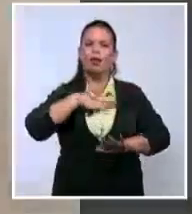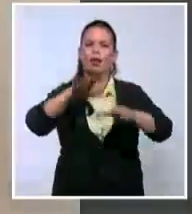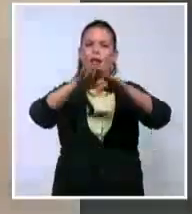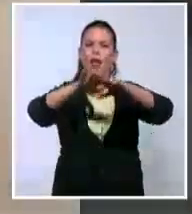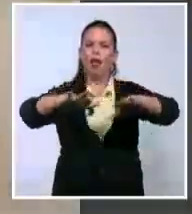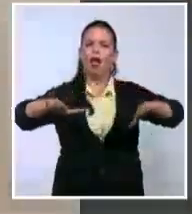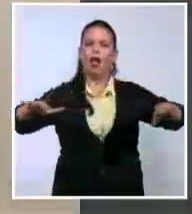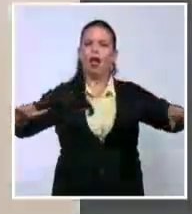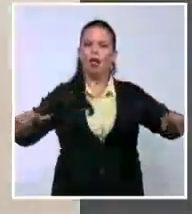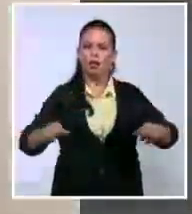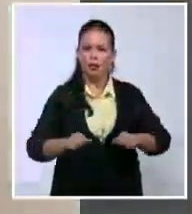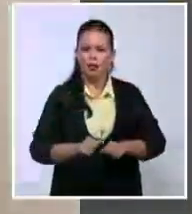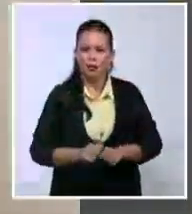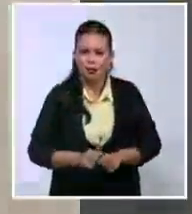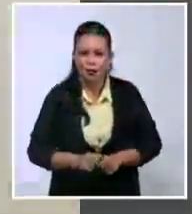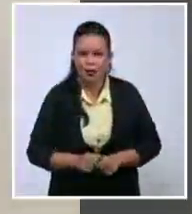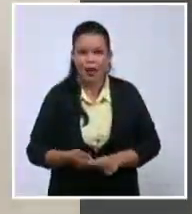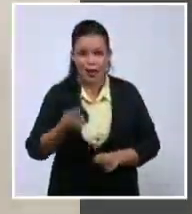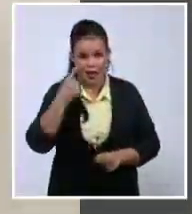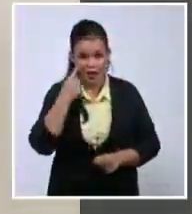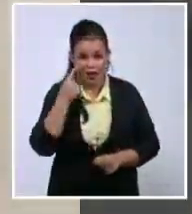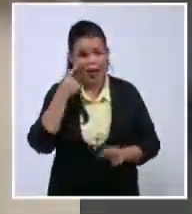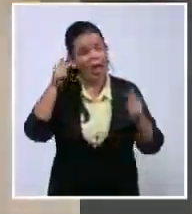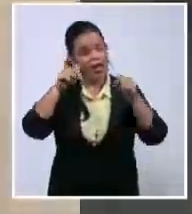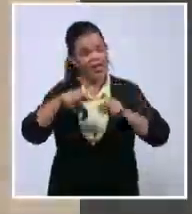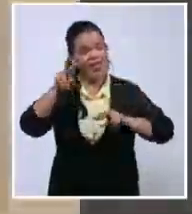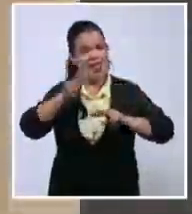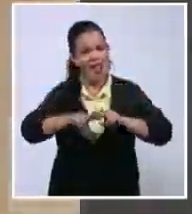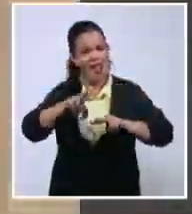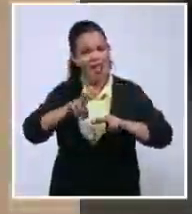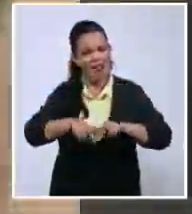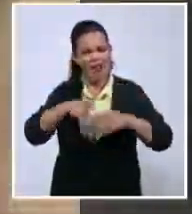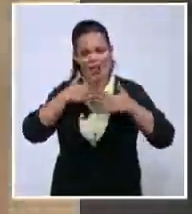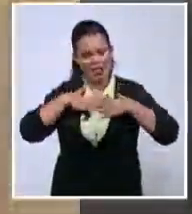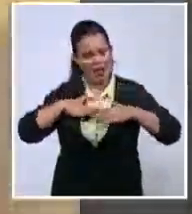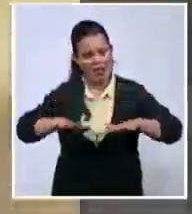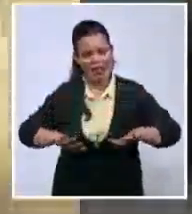Esta es la armonía, este es el aire que se respira en La Habana, tranquilidad.